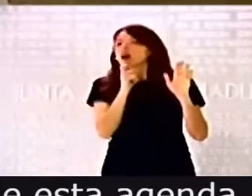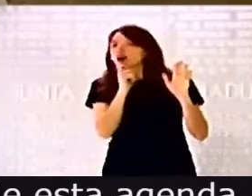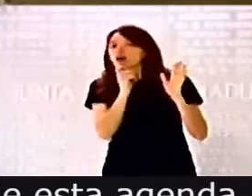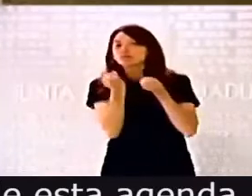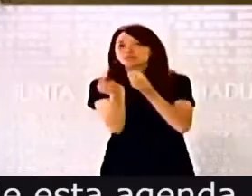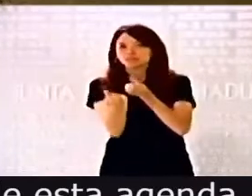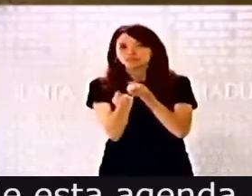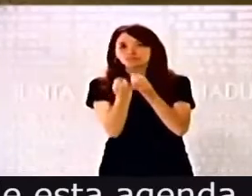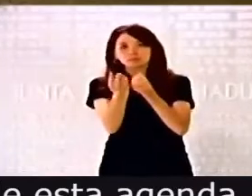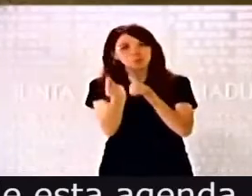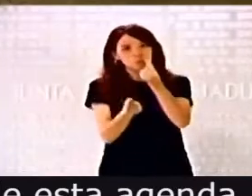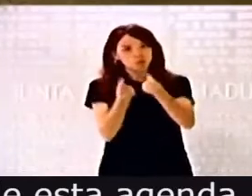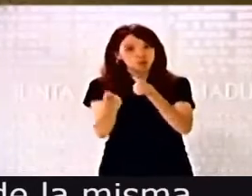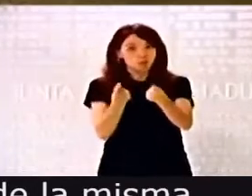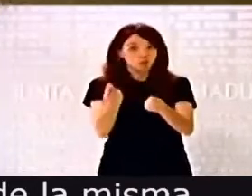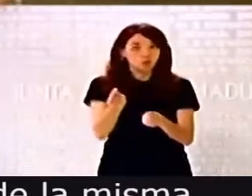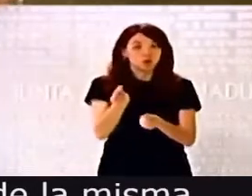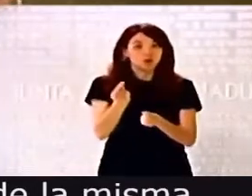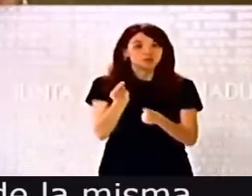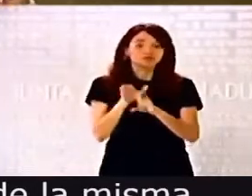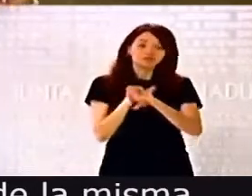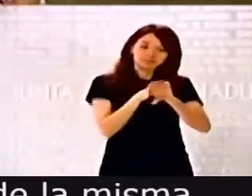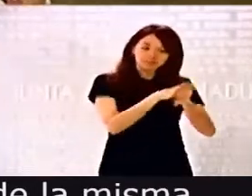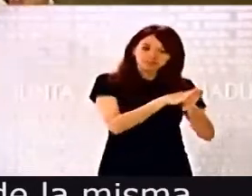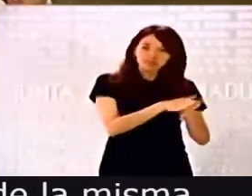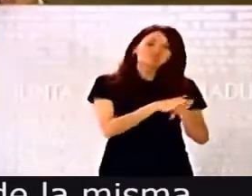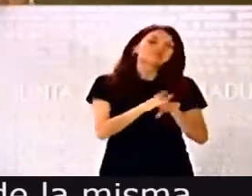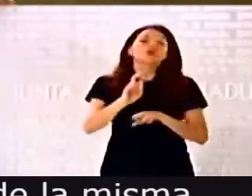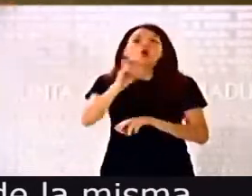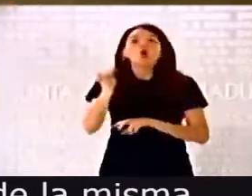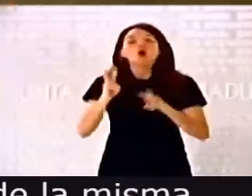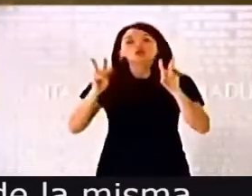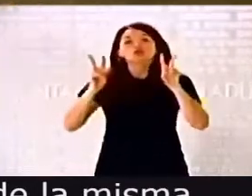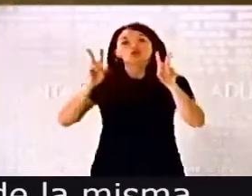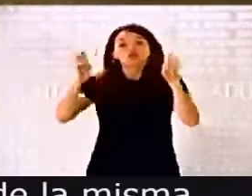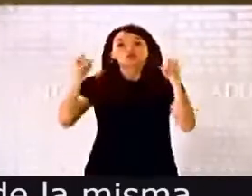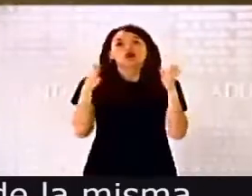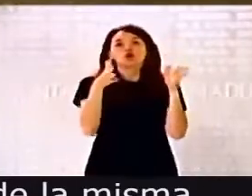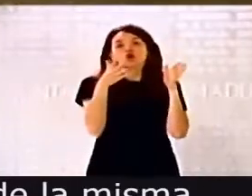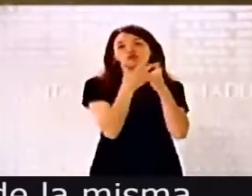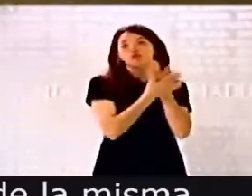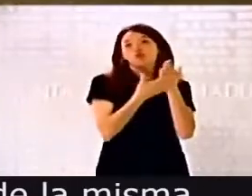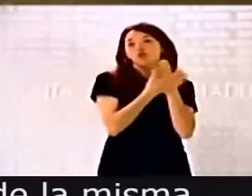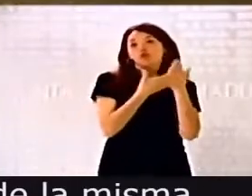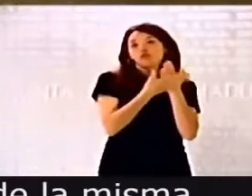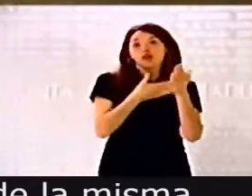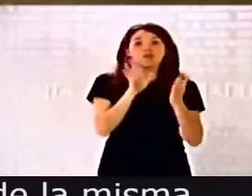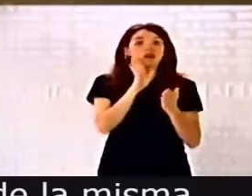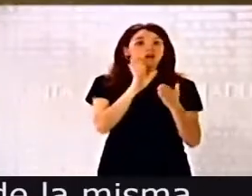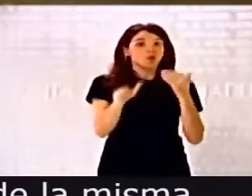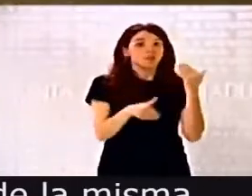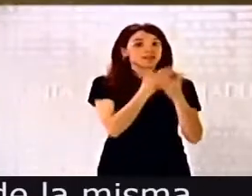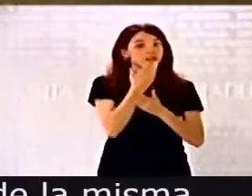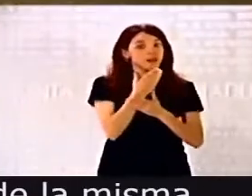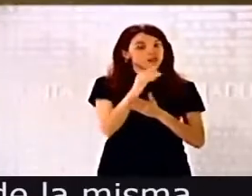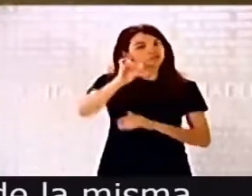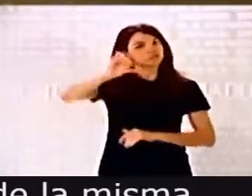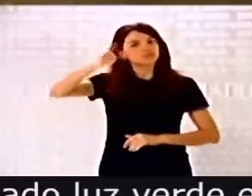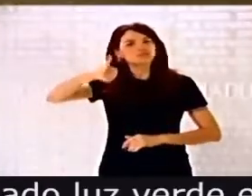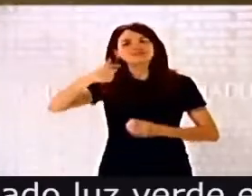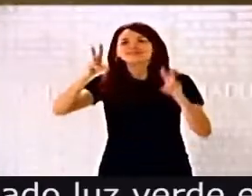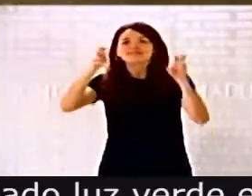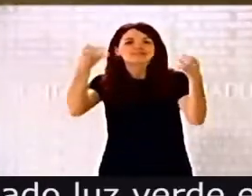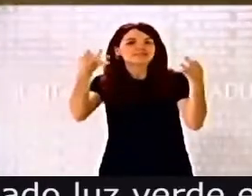de los puntos, de los temas a los que ha dado luz verde el Consejo de Gobierno celebrado con anterioridad es un